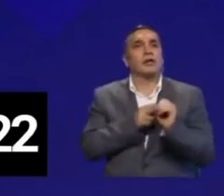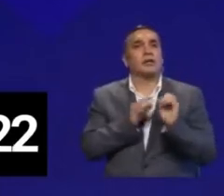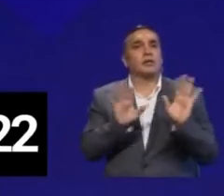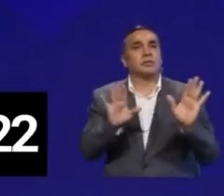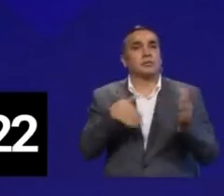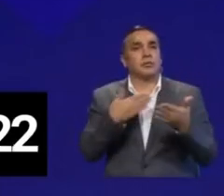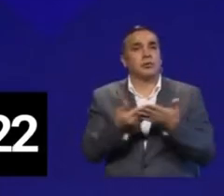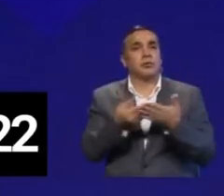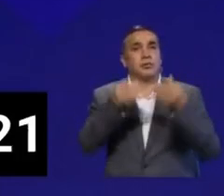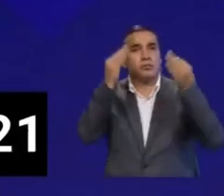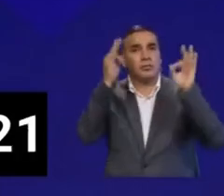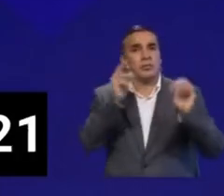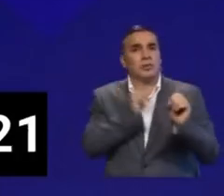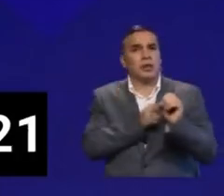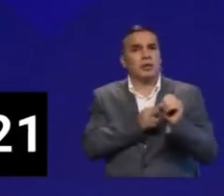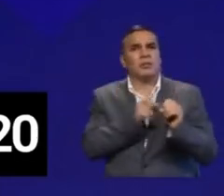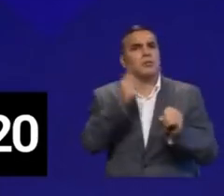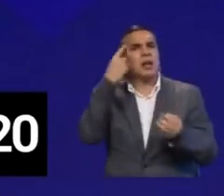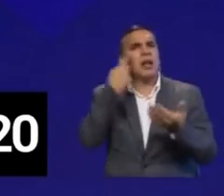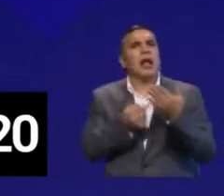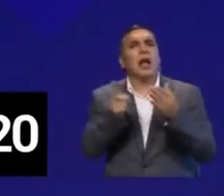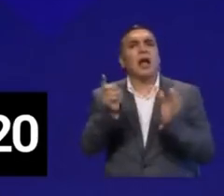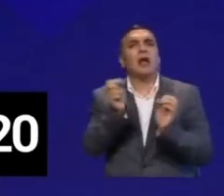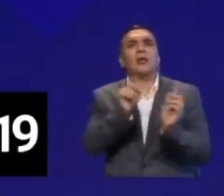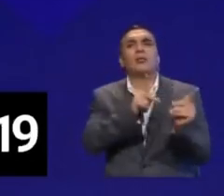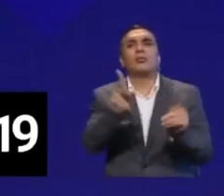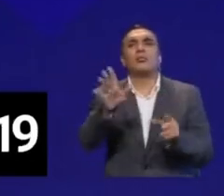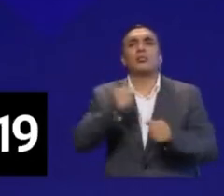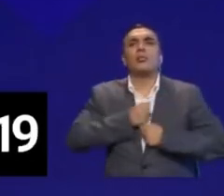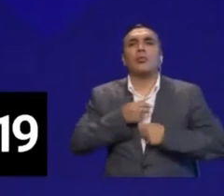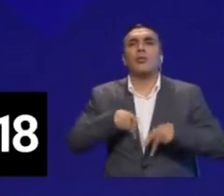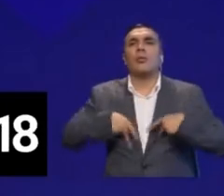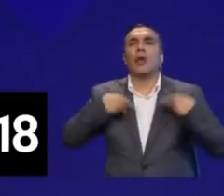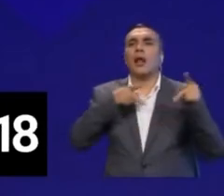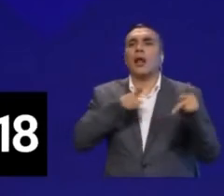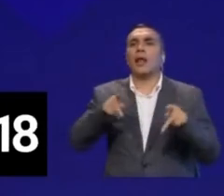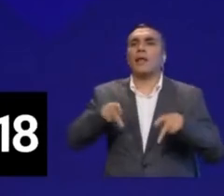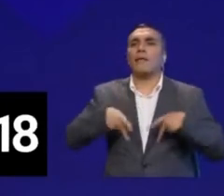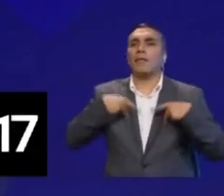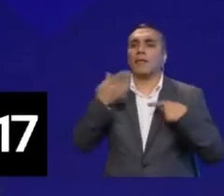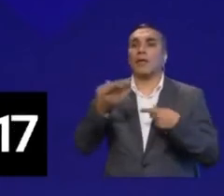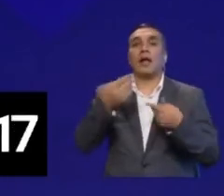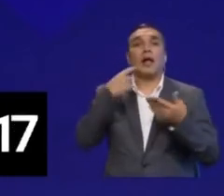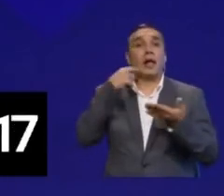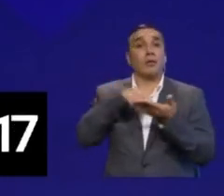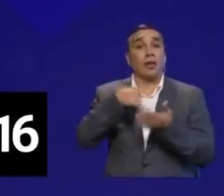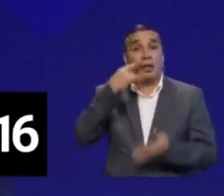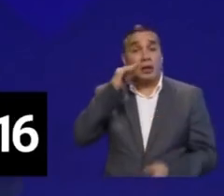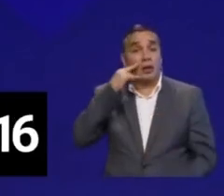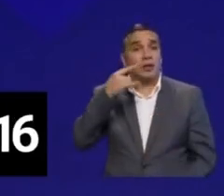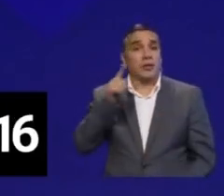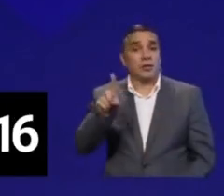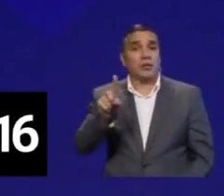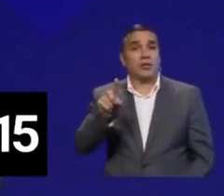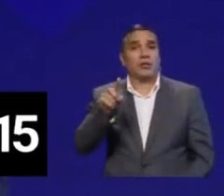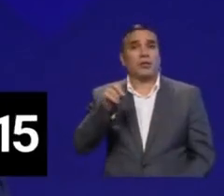¿sí?, el presupuesto participativo para que ejecuten sus planes de vida. En el caso de los niños y los niños con capacidades